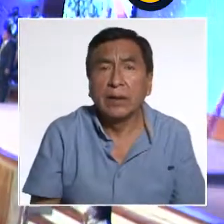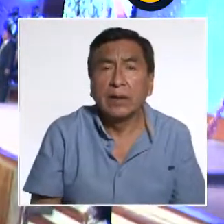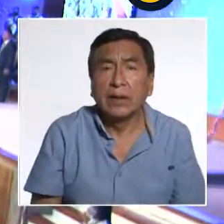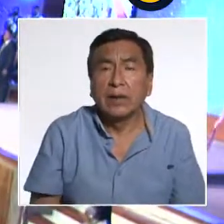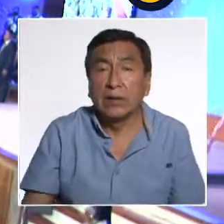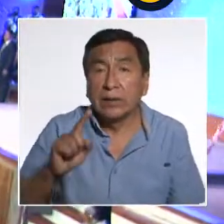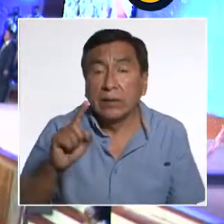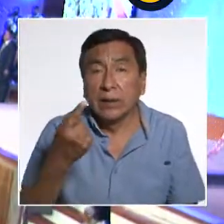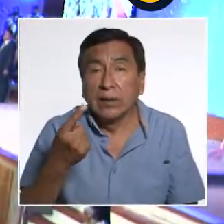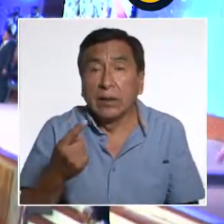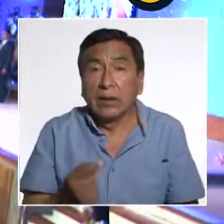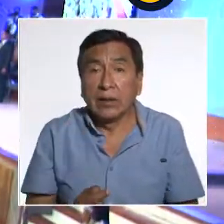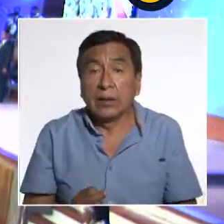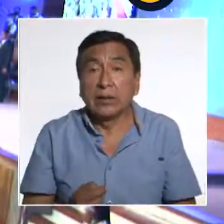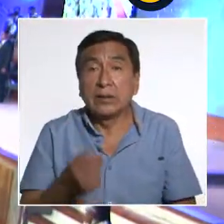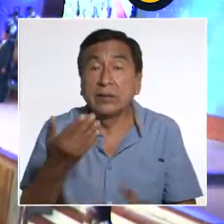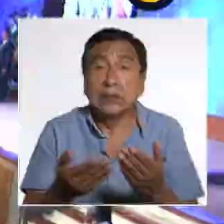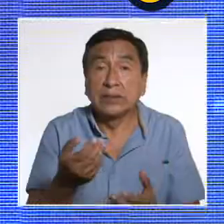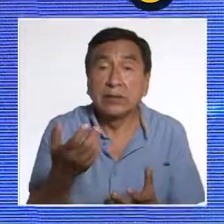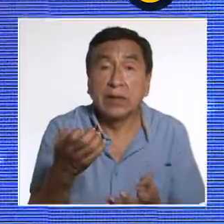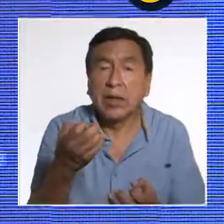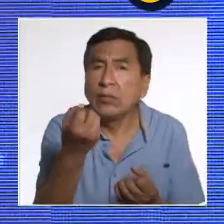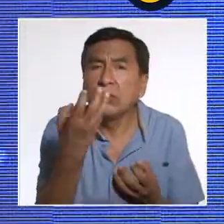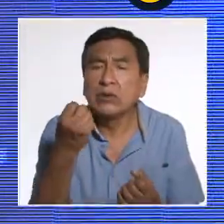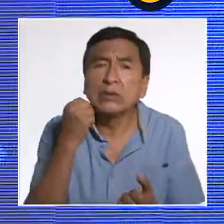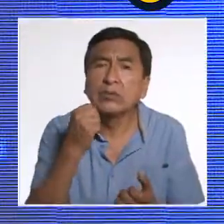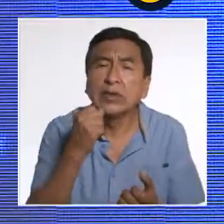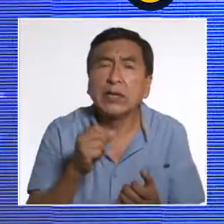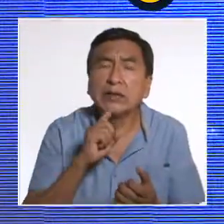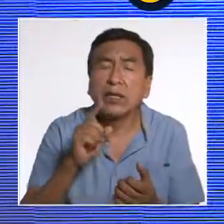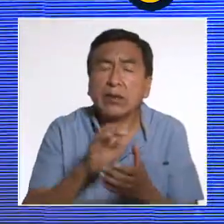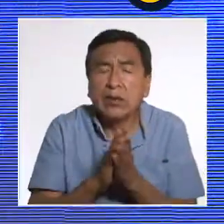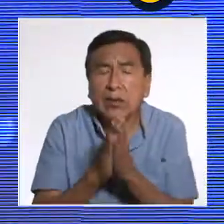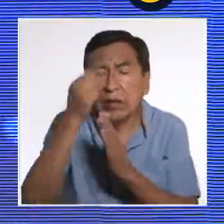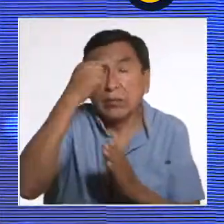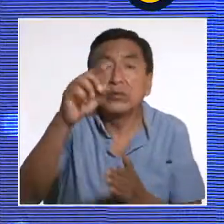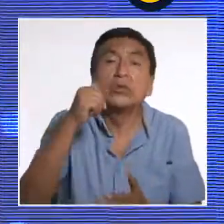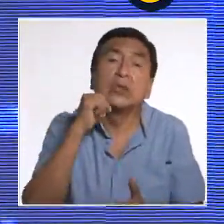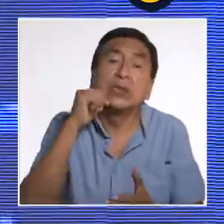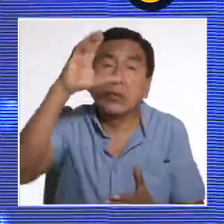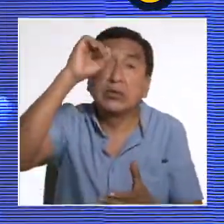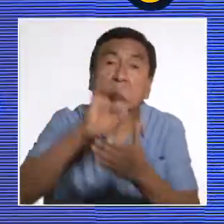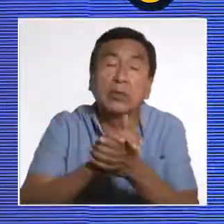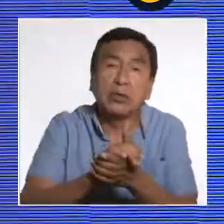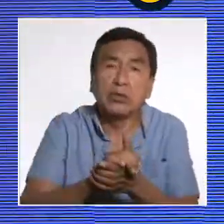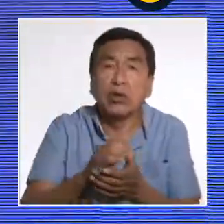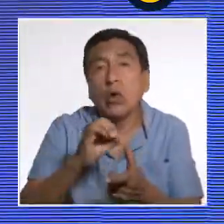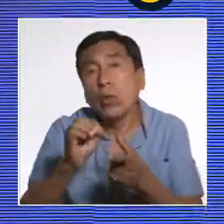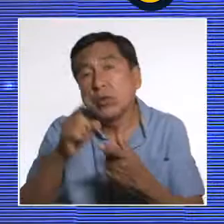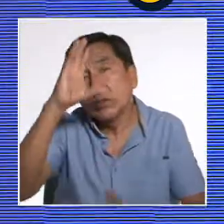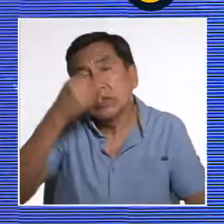Mujeres que están orando por sus esposos, hay muchas que están orando por sus hijos. Hoy usted no va a orar, usted va a gritar por